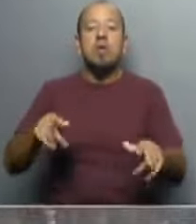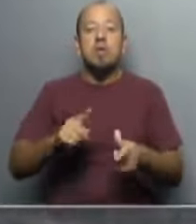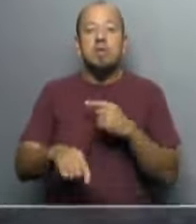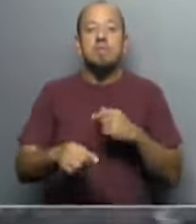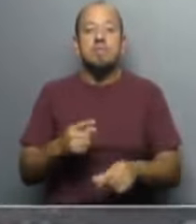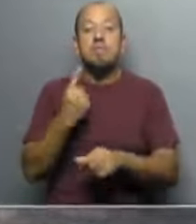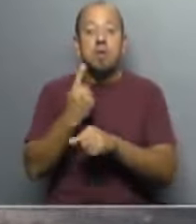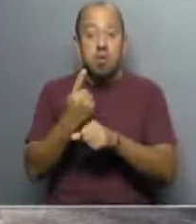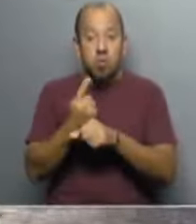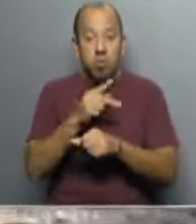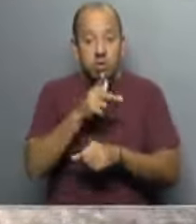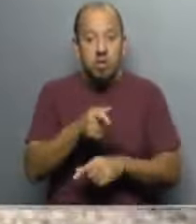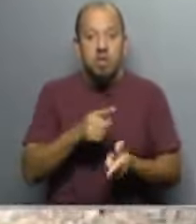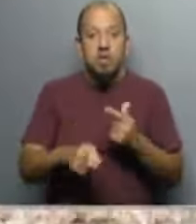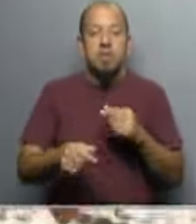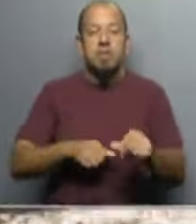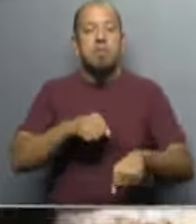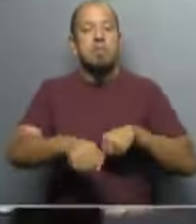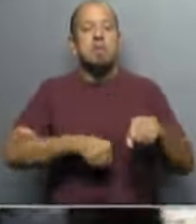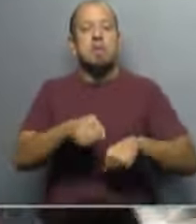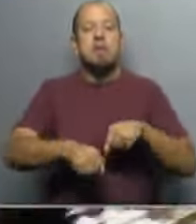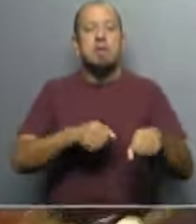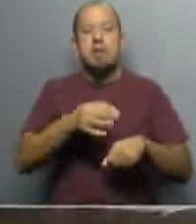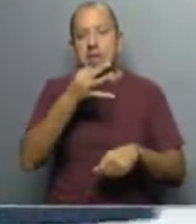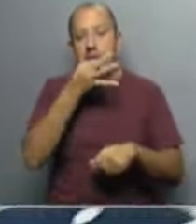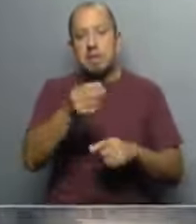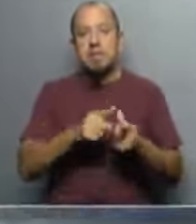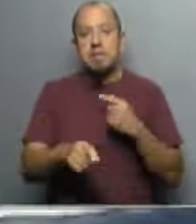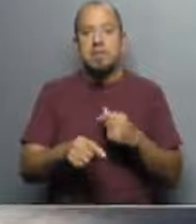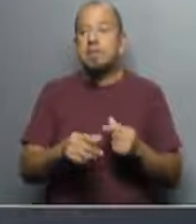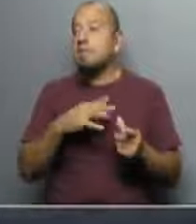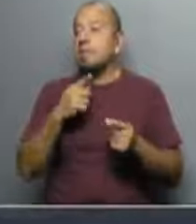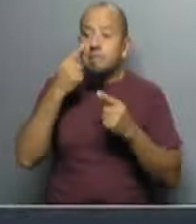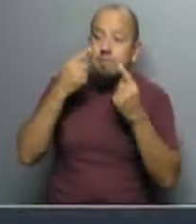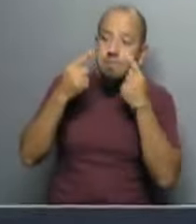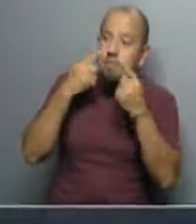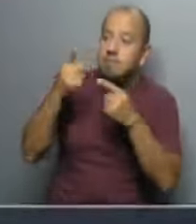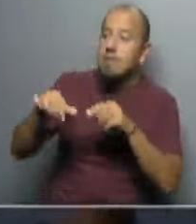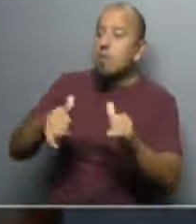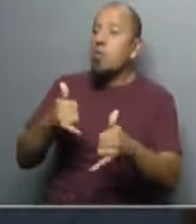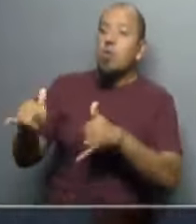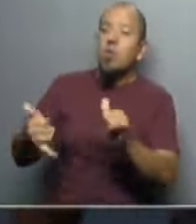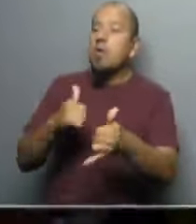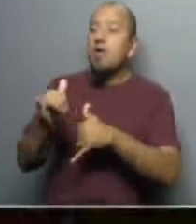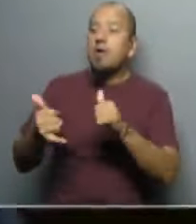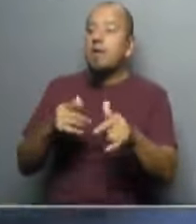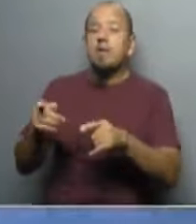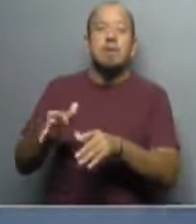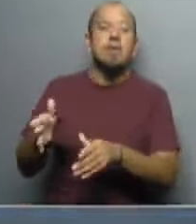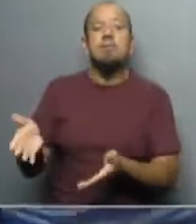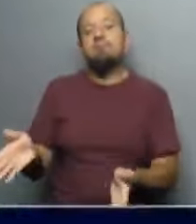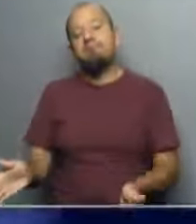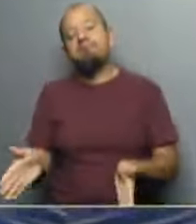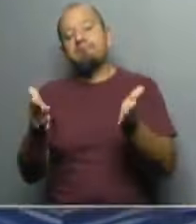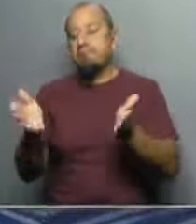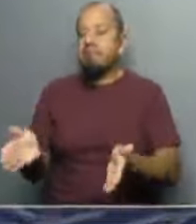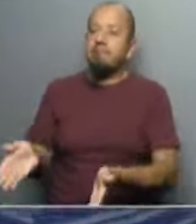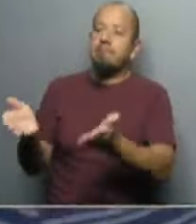bueno, vienen con la bici. ¿Y los niños qué dicen? Están por ahí jugando, recién se encontraron. Felices en su mundo. Sí,